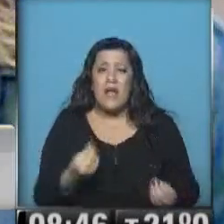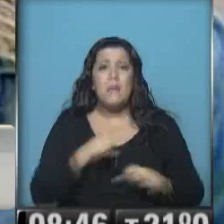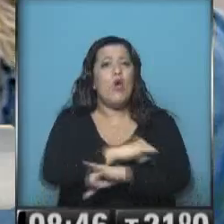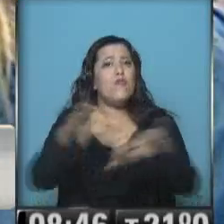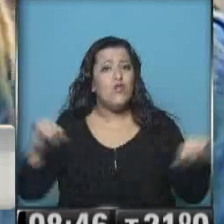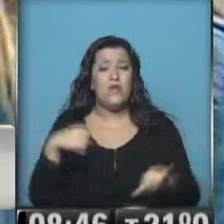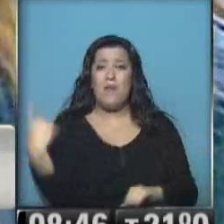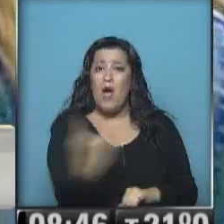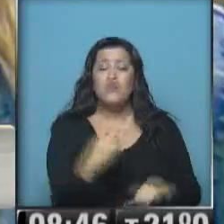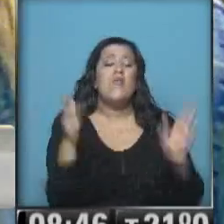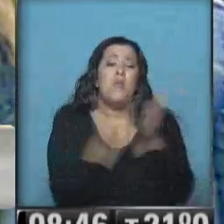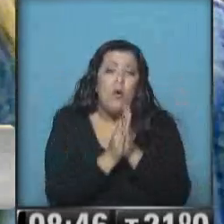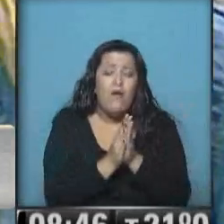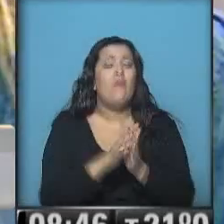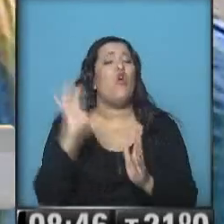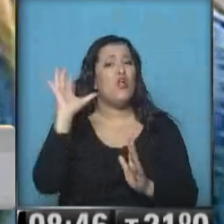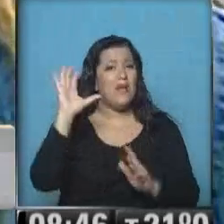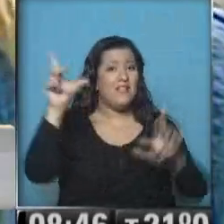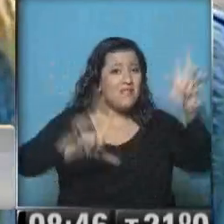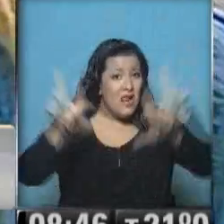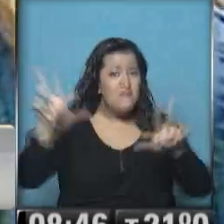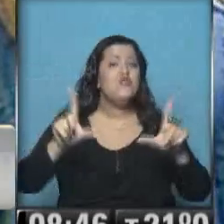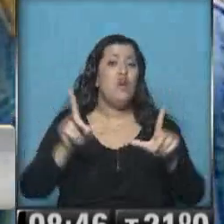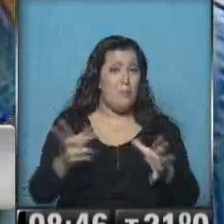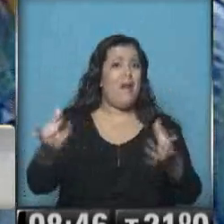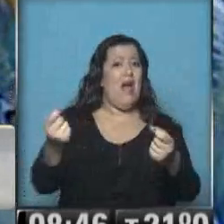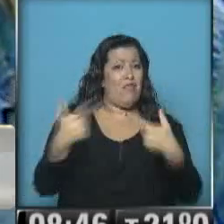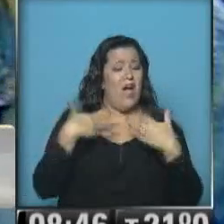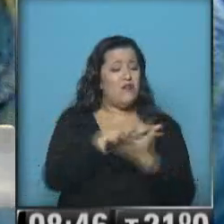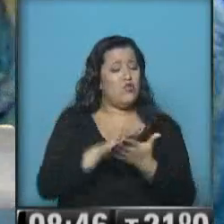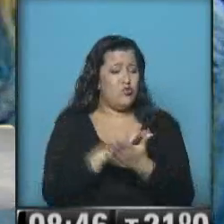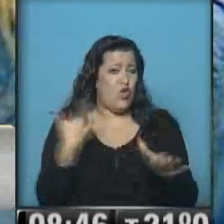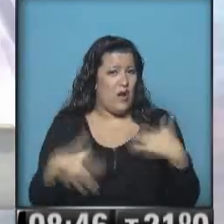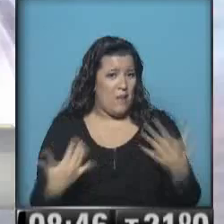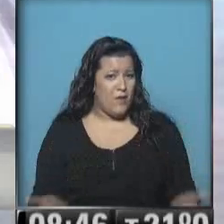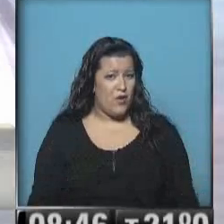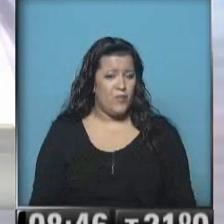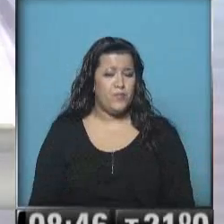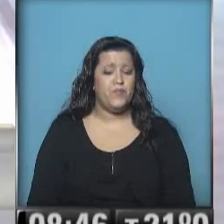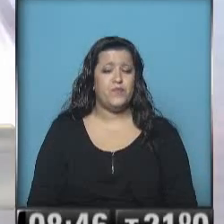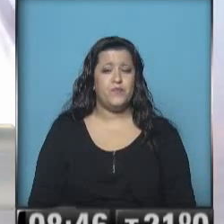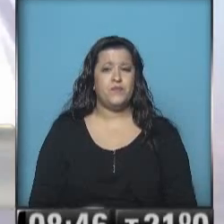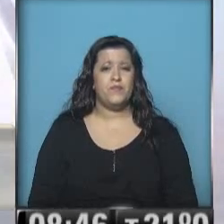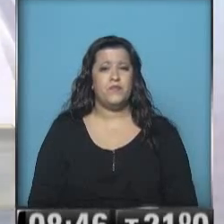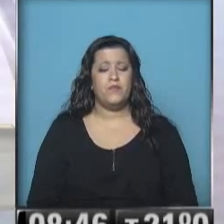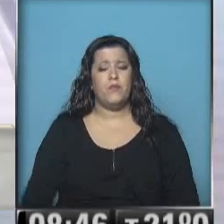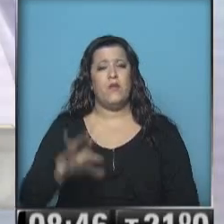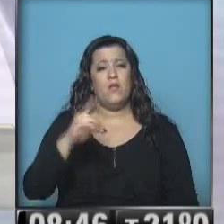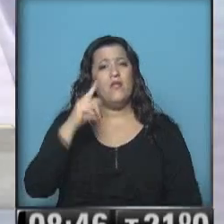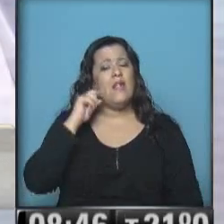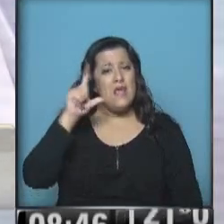ver si a través de ustedes logramos que nos den una solución lo más pronto posible bueno también